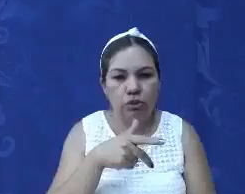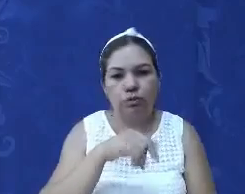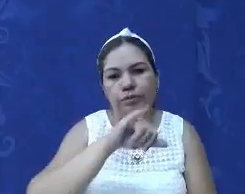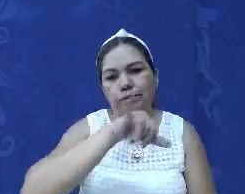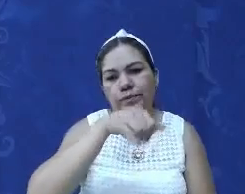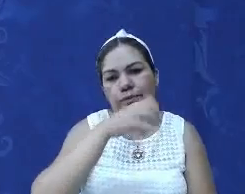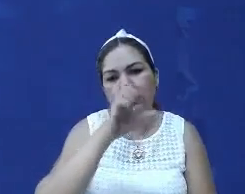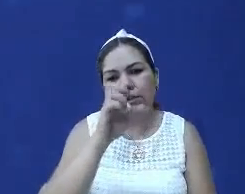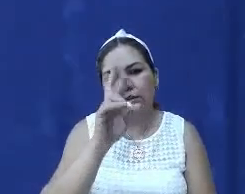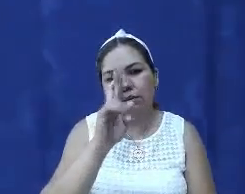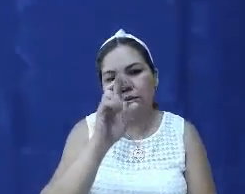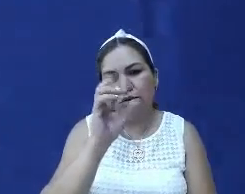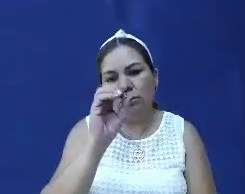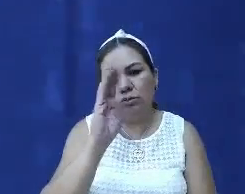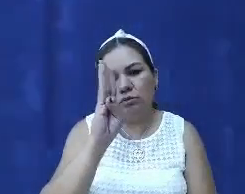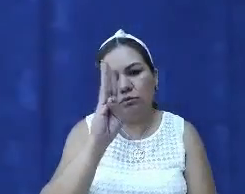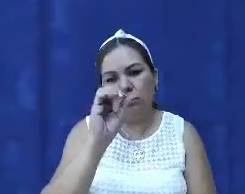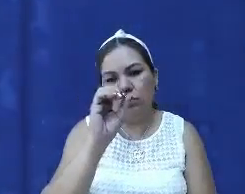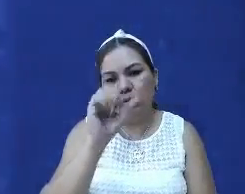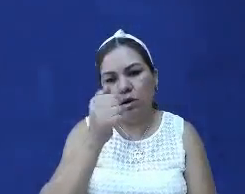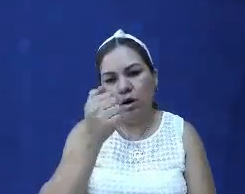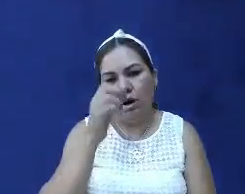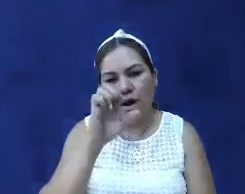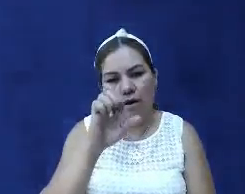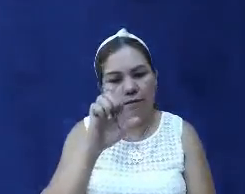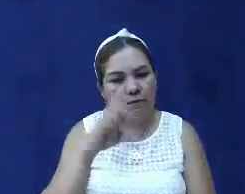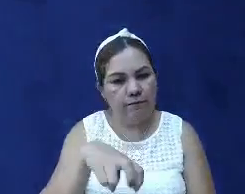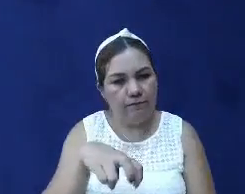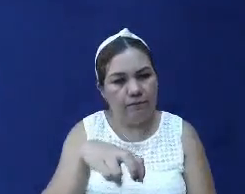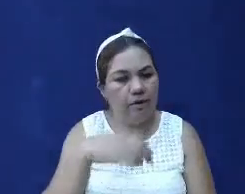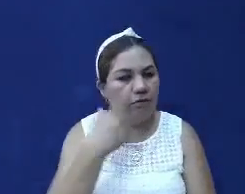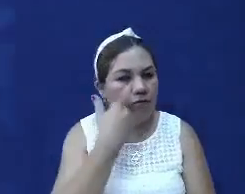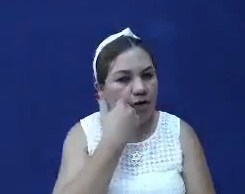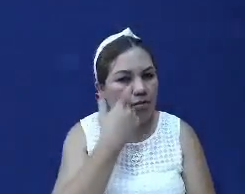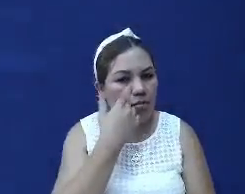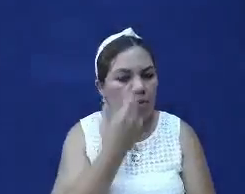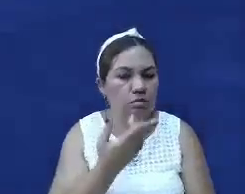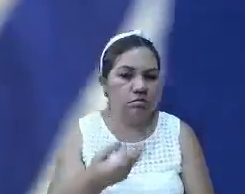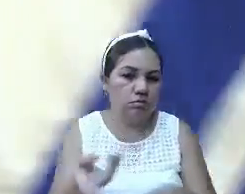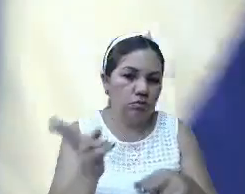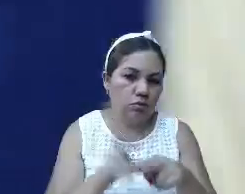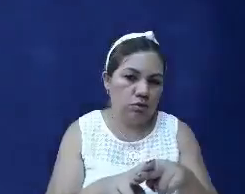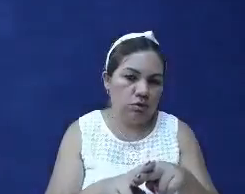muerte. Mírale a tu vecino y decirle, el pecado trae consecuencias.